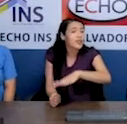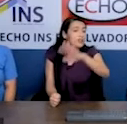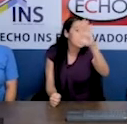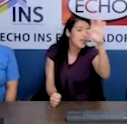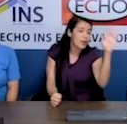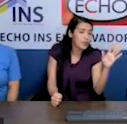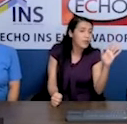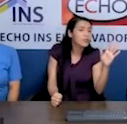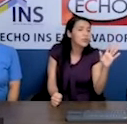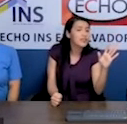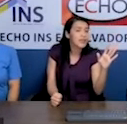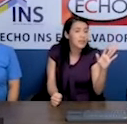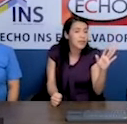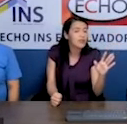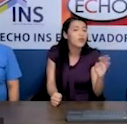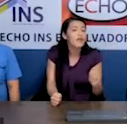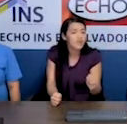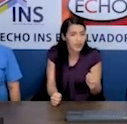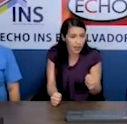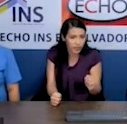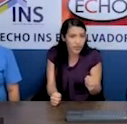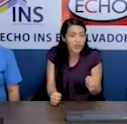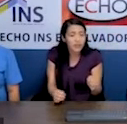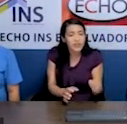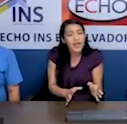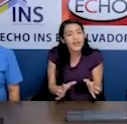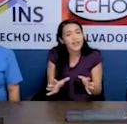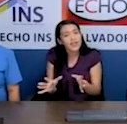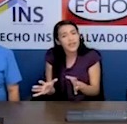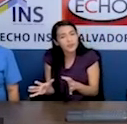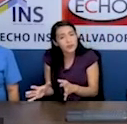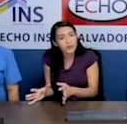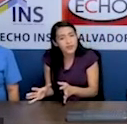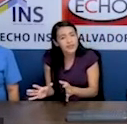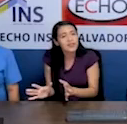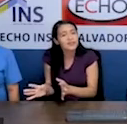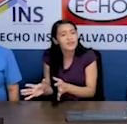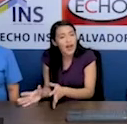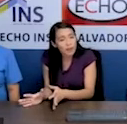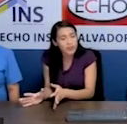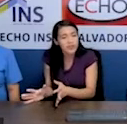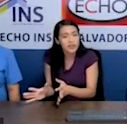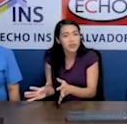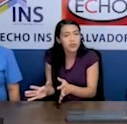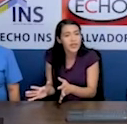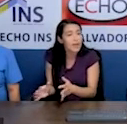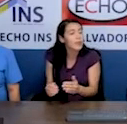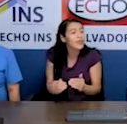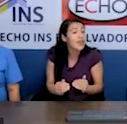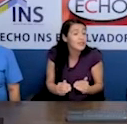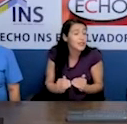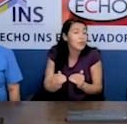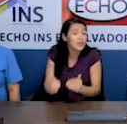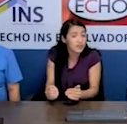vascular cuando todas las otras opciones de tratamiento han fallado. O sea que es un paciente que se va a proceder a